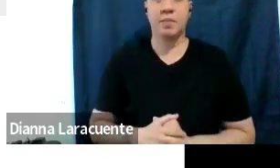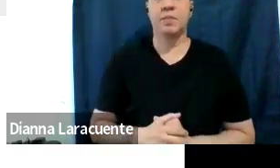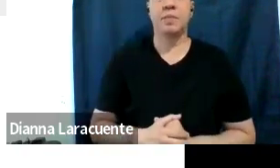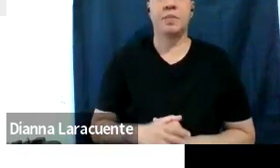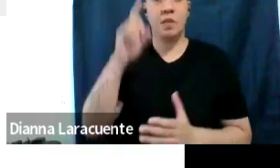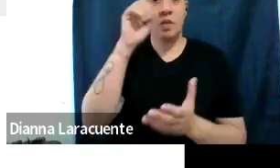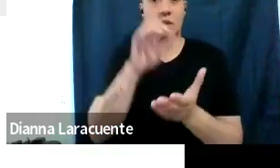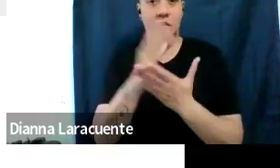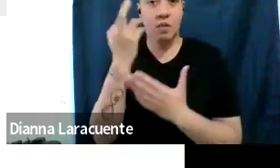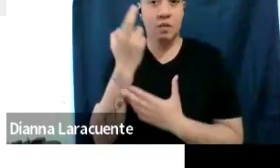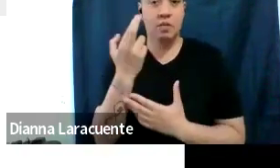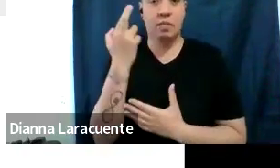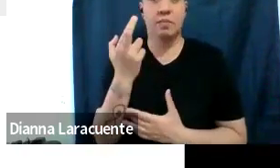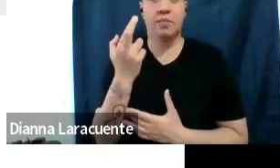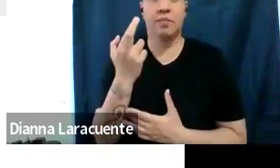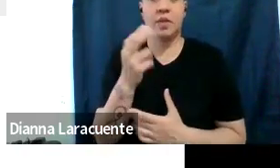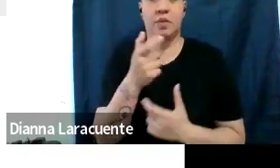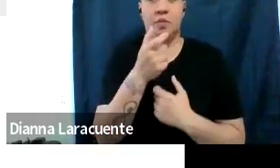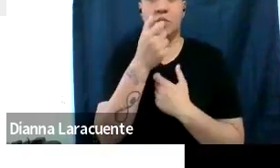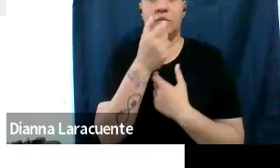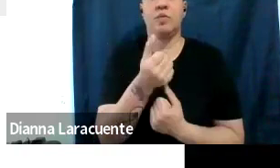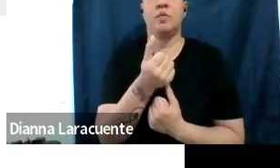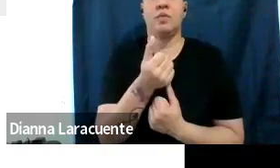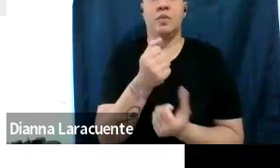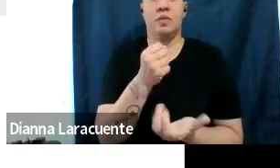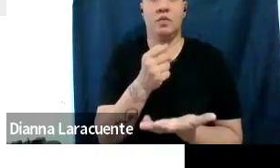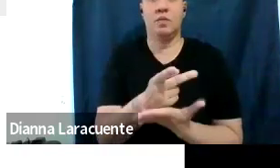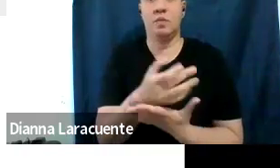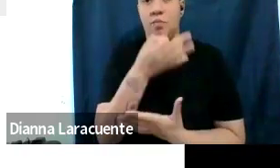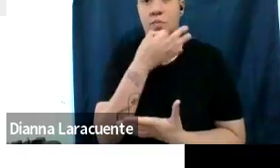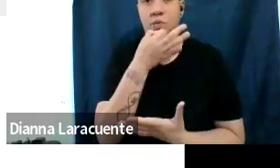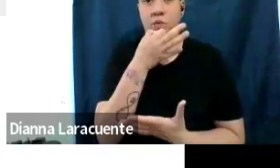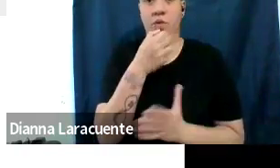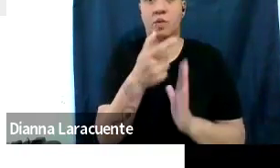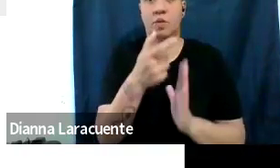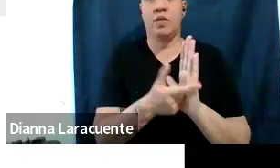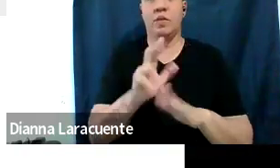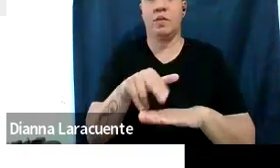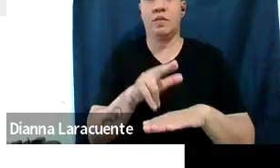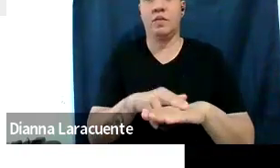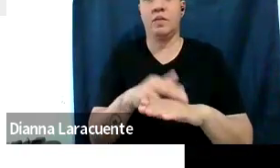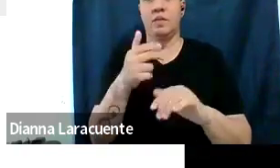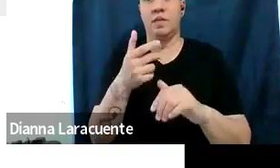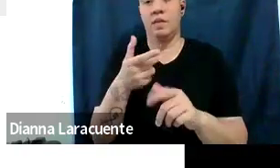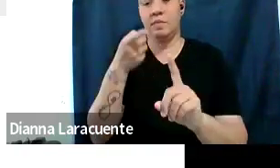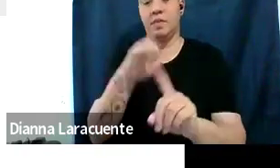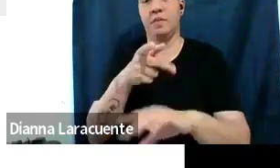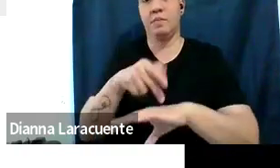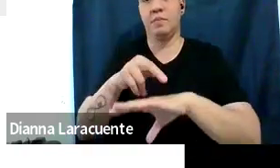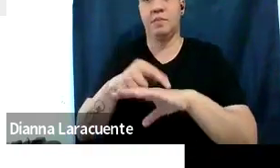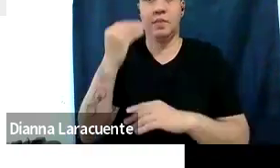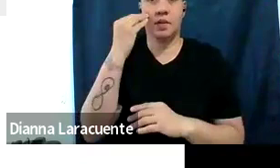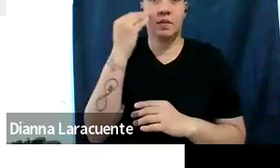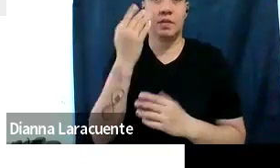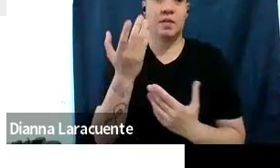se debía principalmente a su interés en que se aprobase pronto una ley orgánica de cada Puerto Rico. Ya él sabía que estaba herido